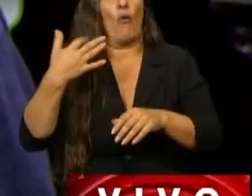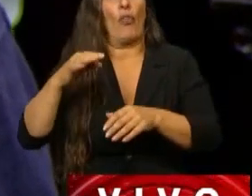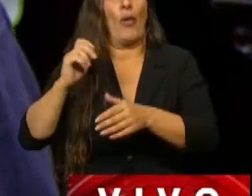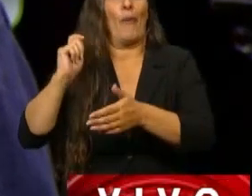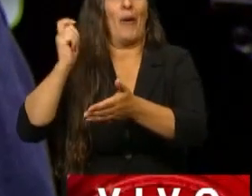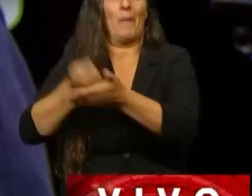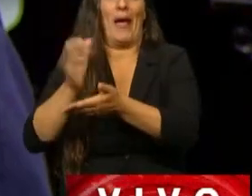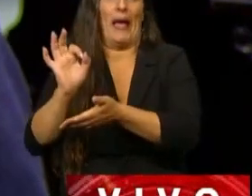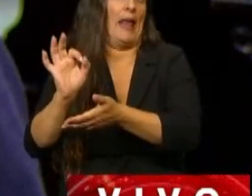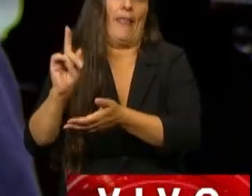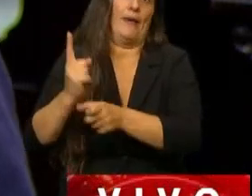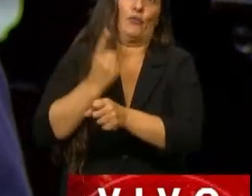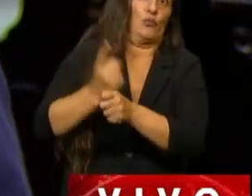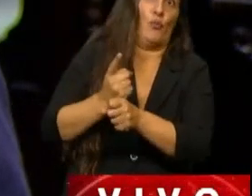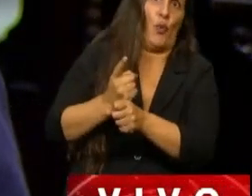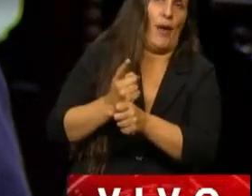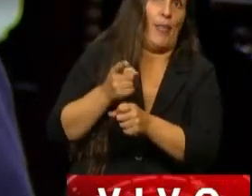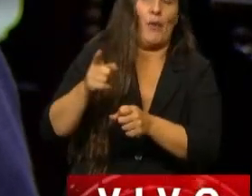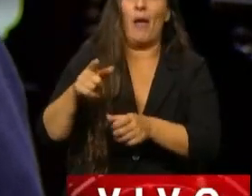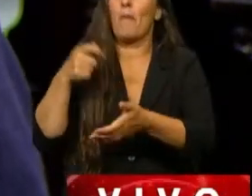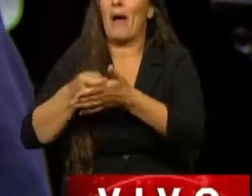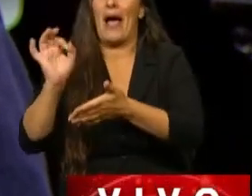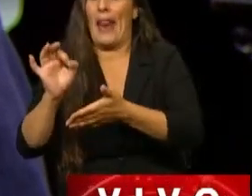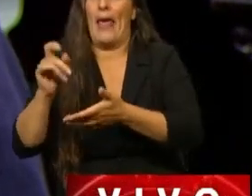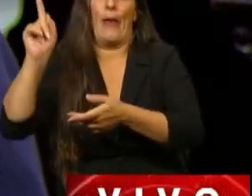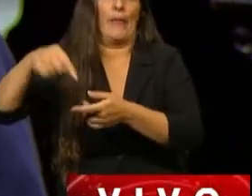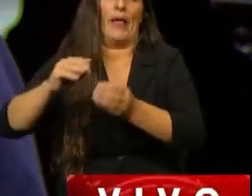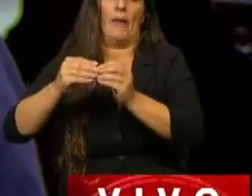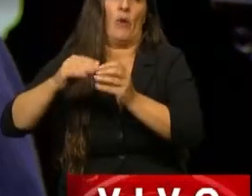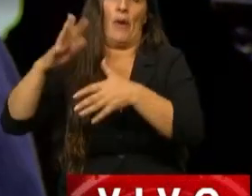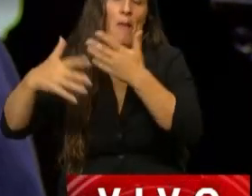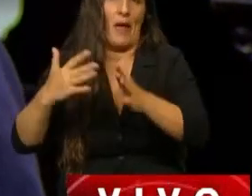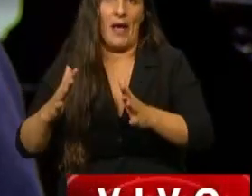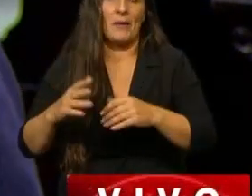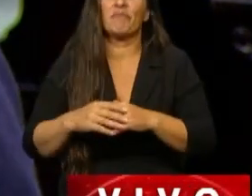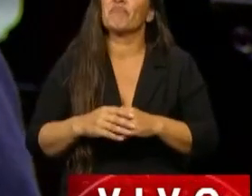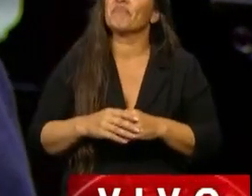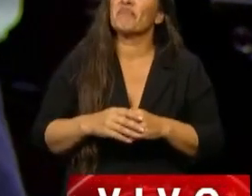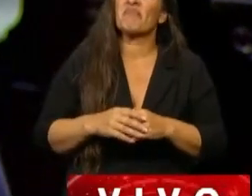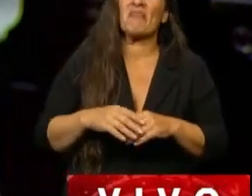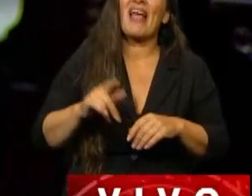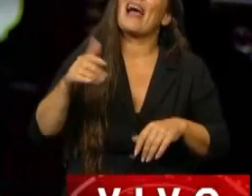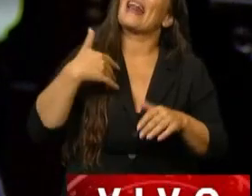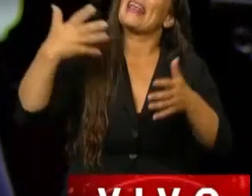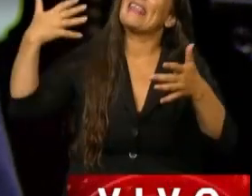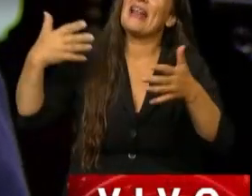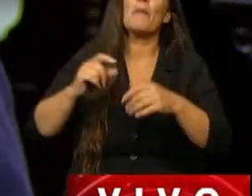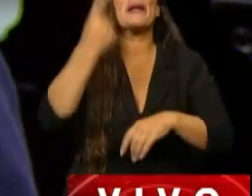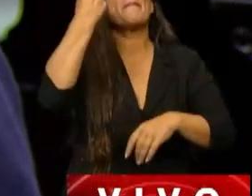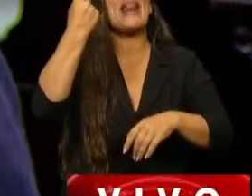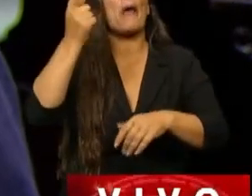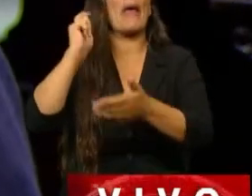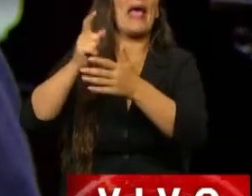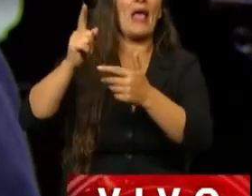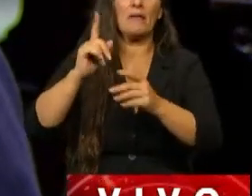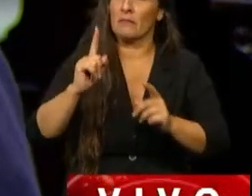porque el default tiene consecuencias sociales muy dañinas. Como Argentina no es la primera vez que está en esta situación, sino